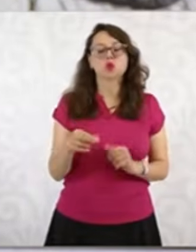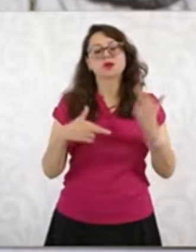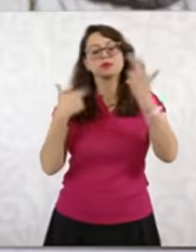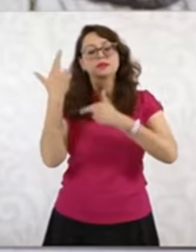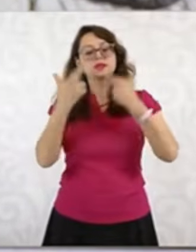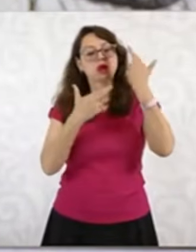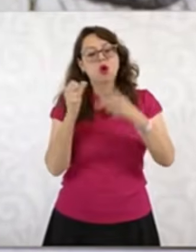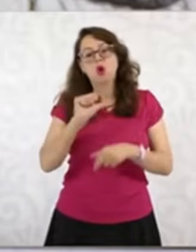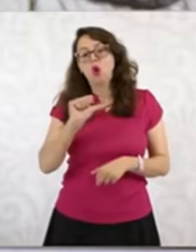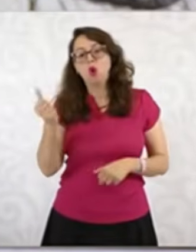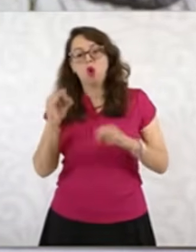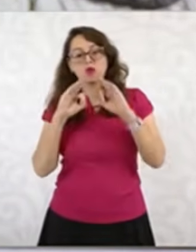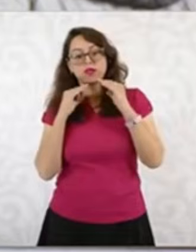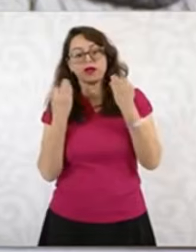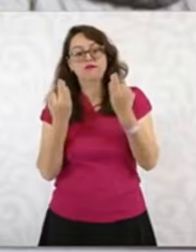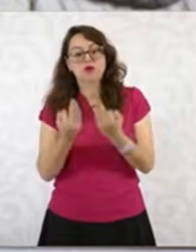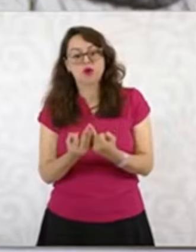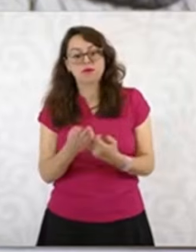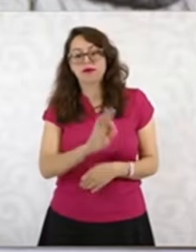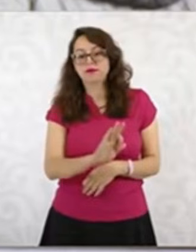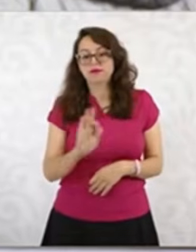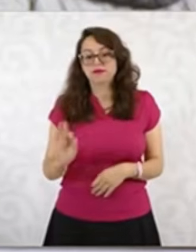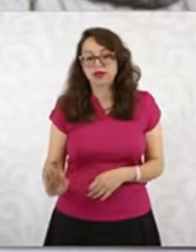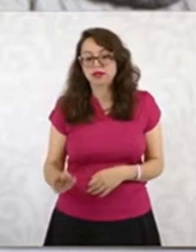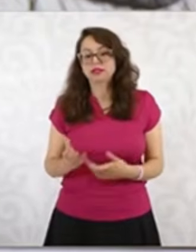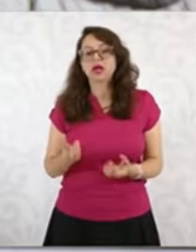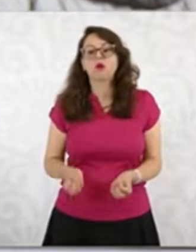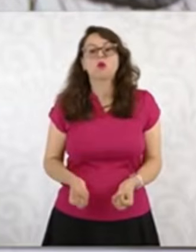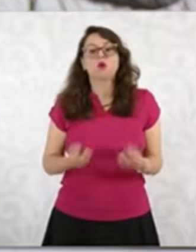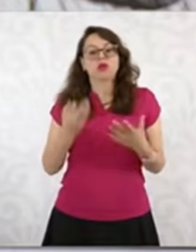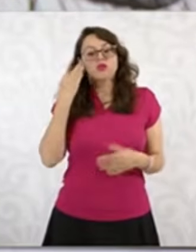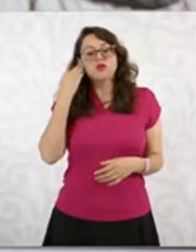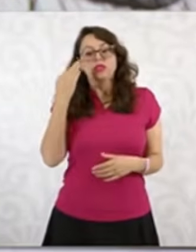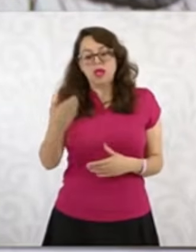revisión, cada cuánto se hacen las revisiones.